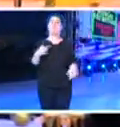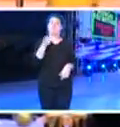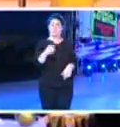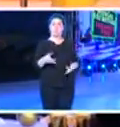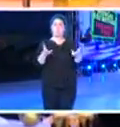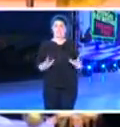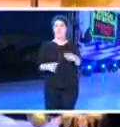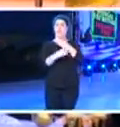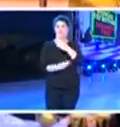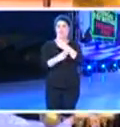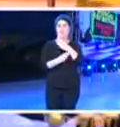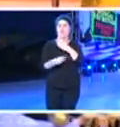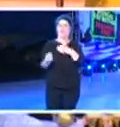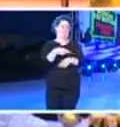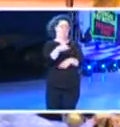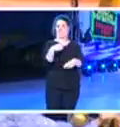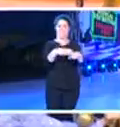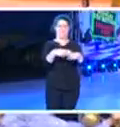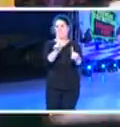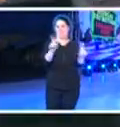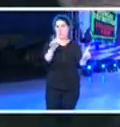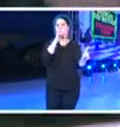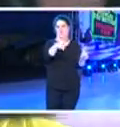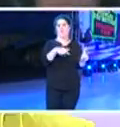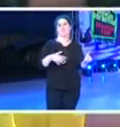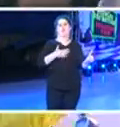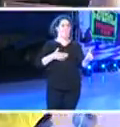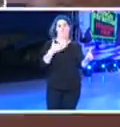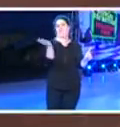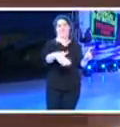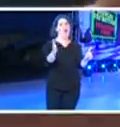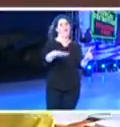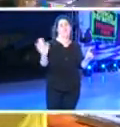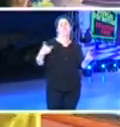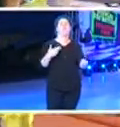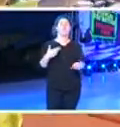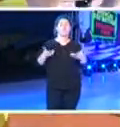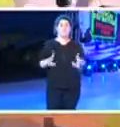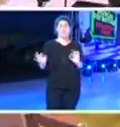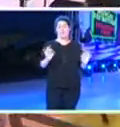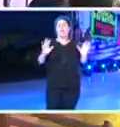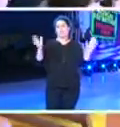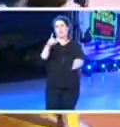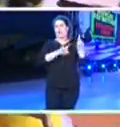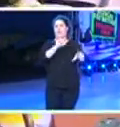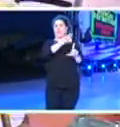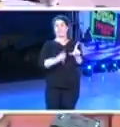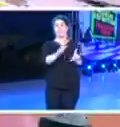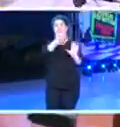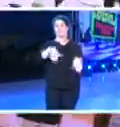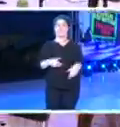masía de Ikea, no de esas de madera que a ti te hacen usar. Pero con esto de la crisis no te han puesto